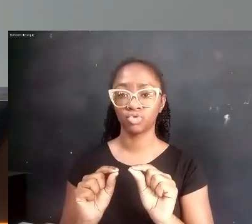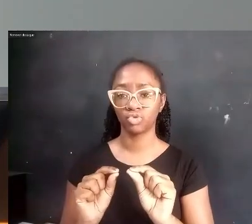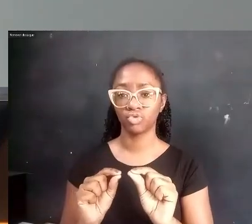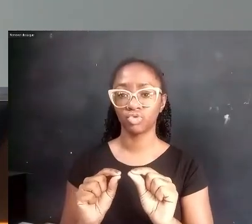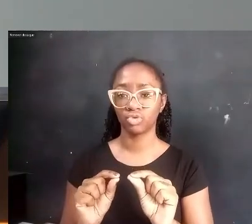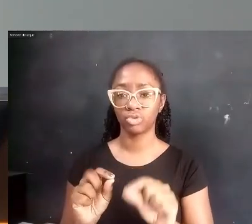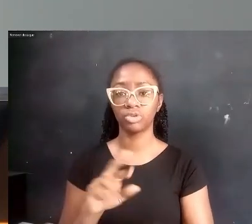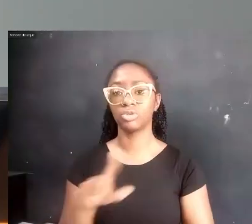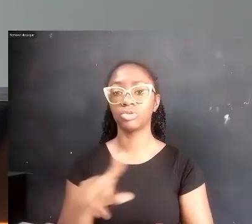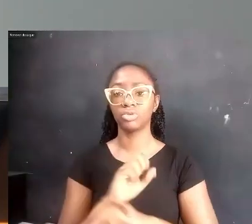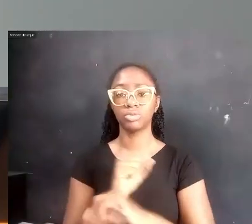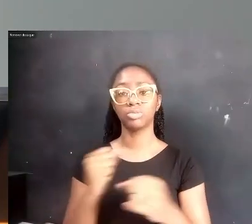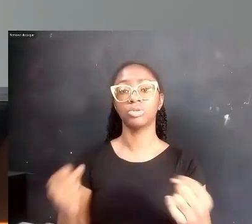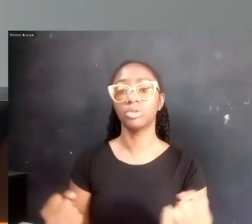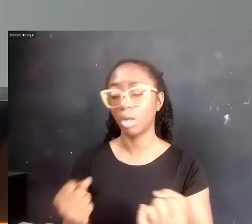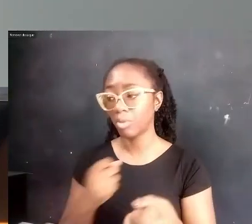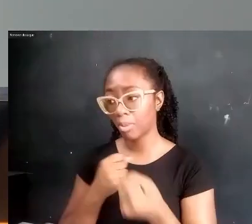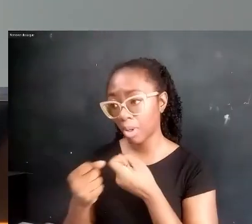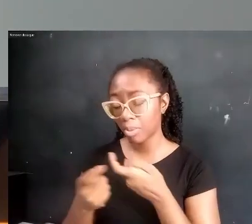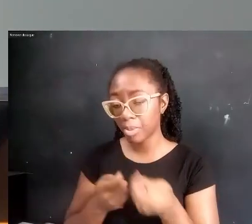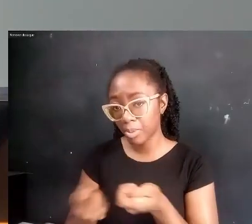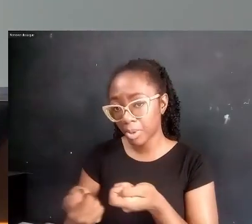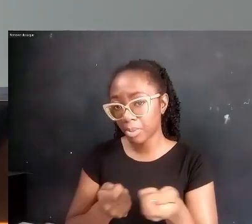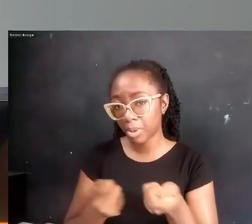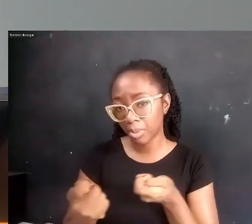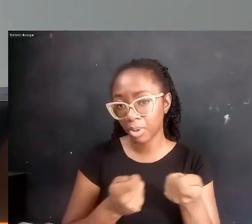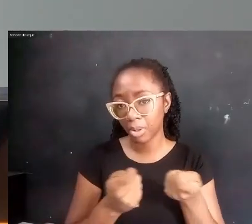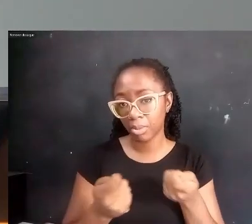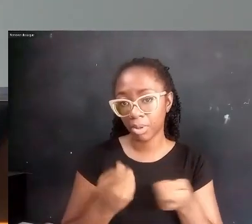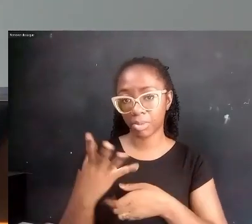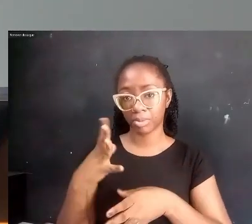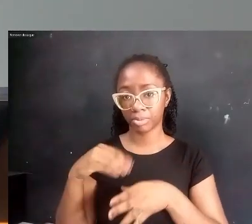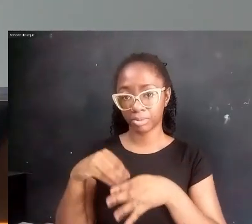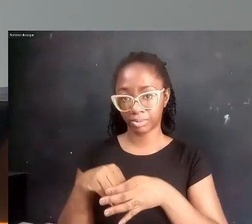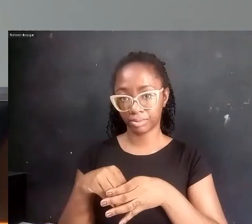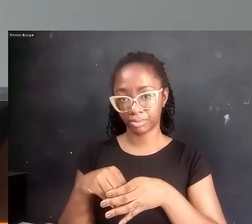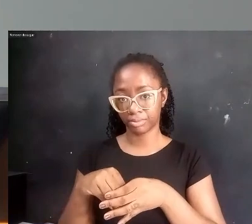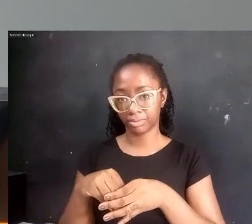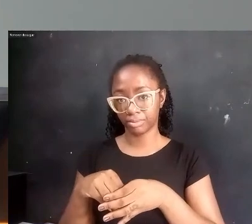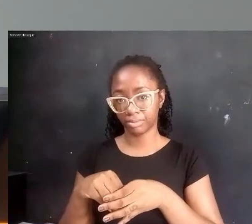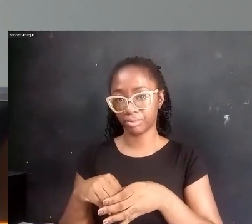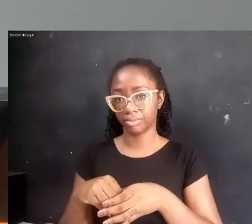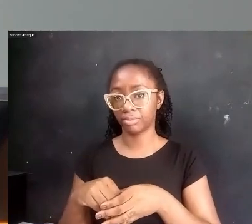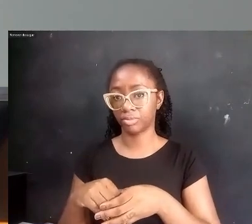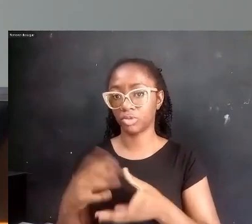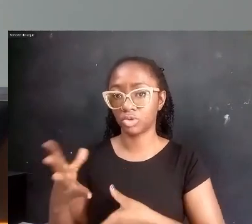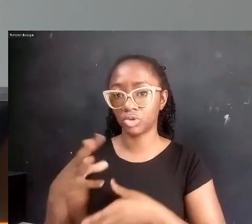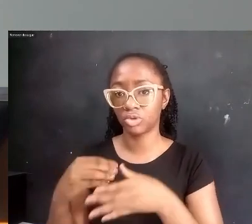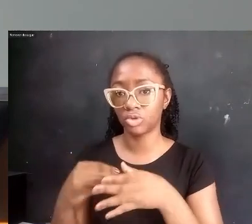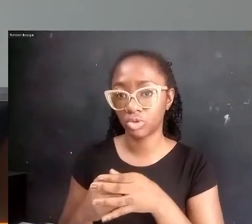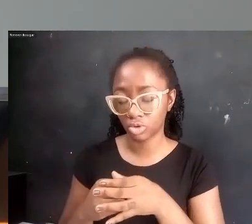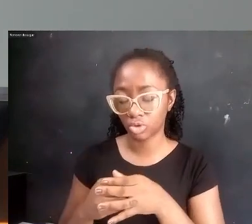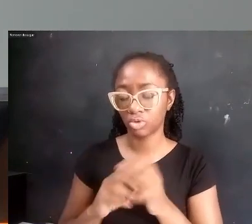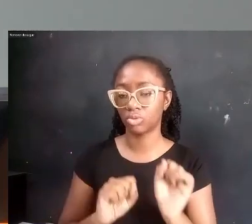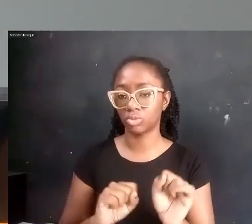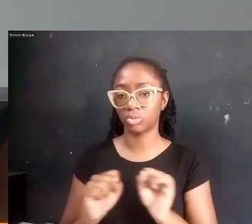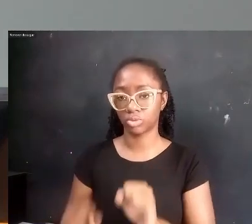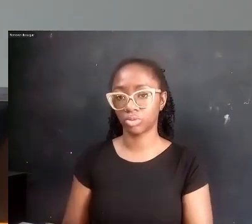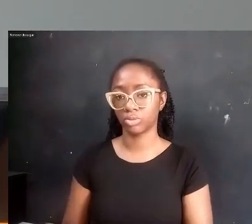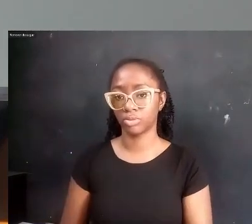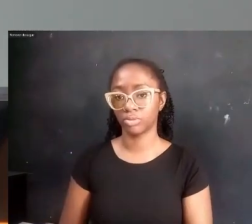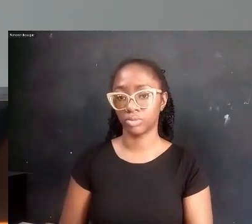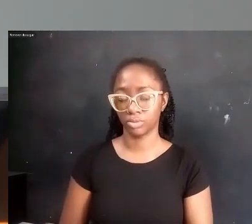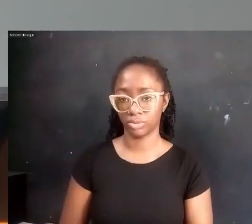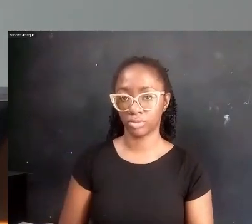ellas internalizar el debate político, internalizar el conflicto político? Cada constitución era